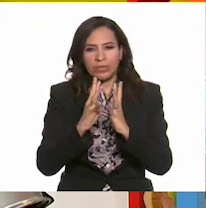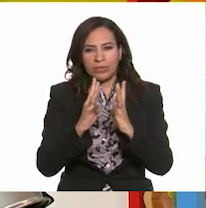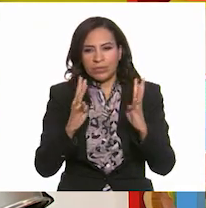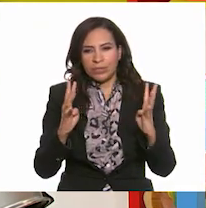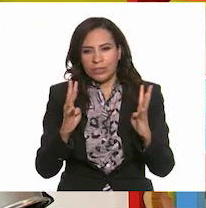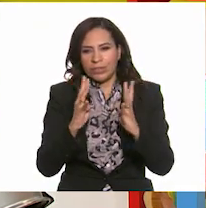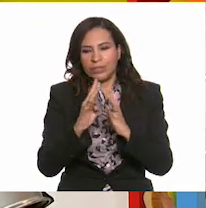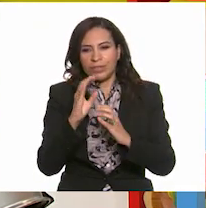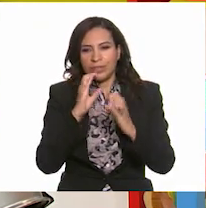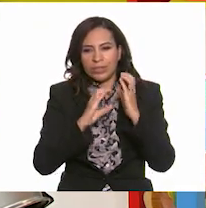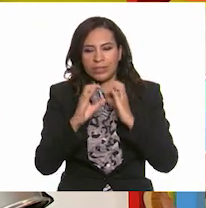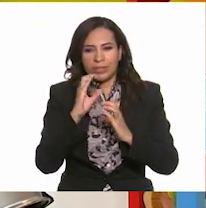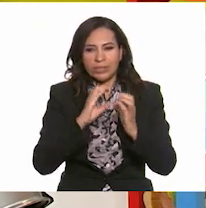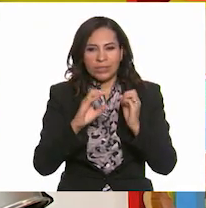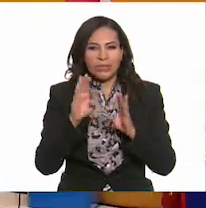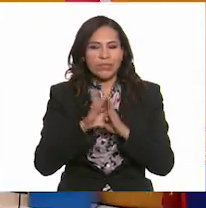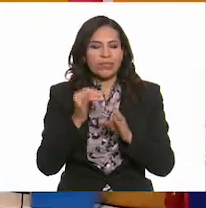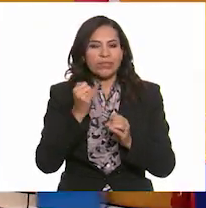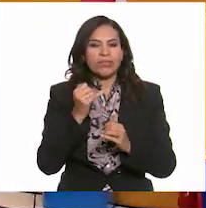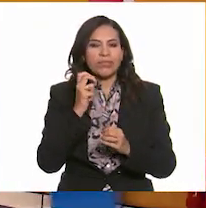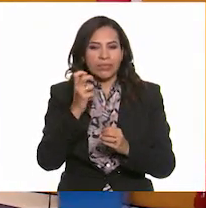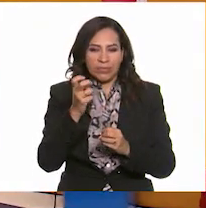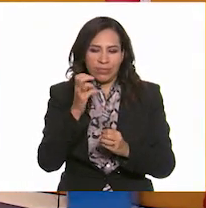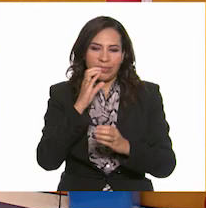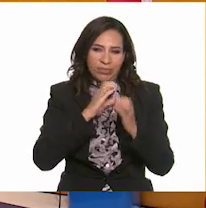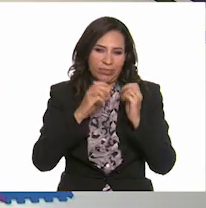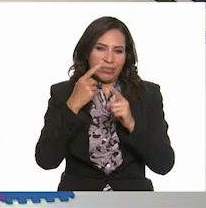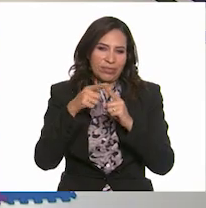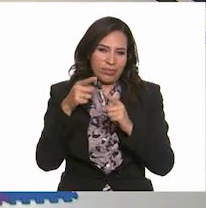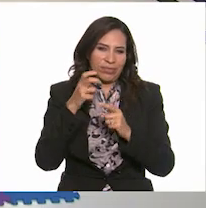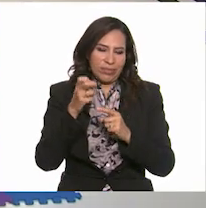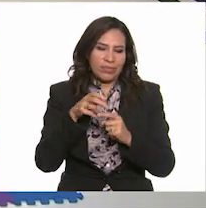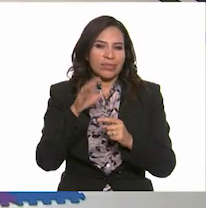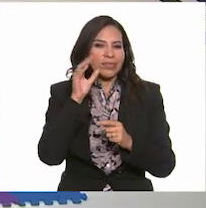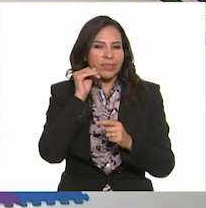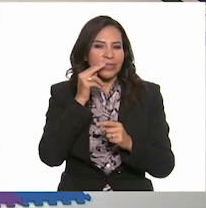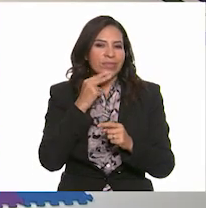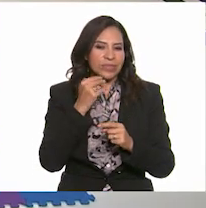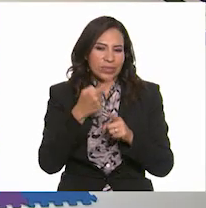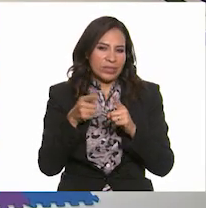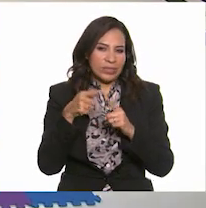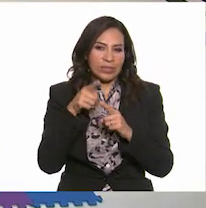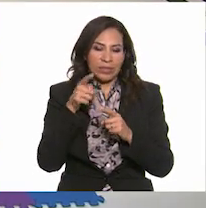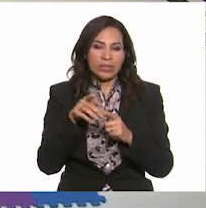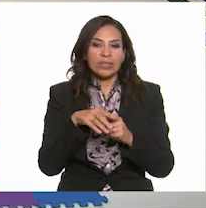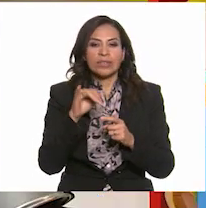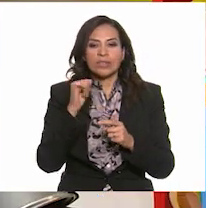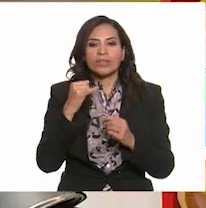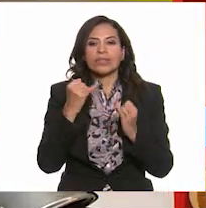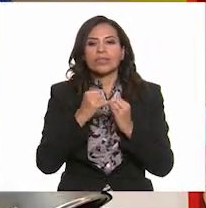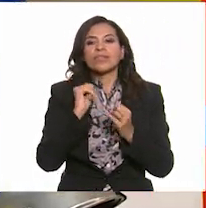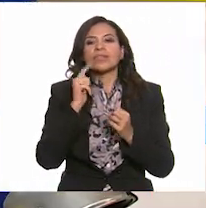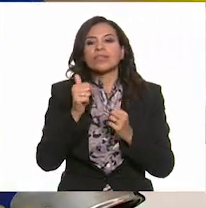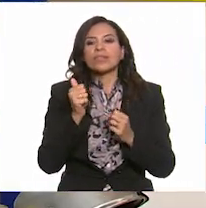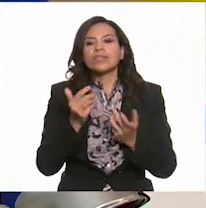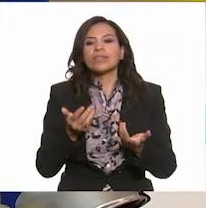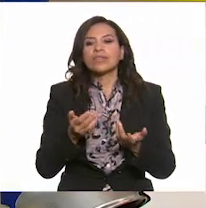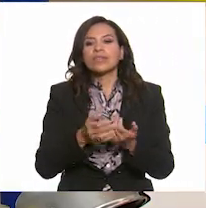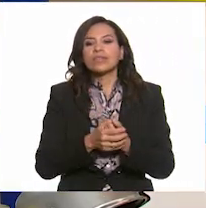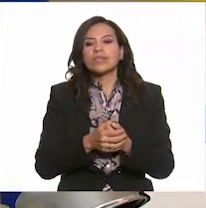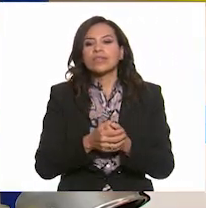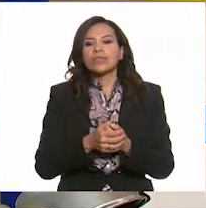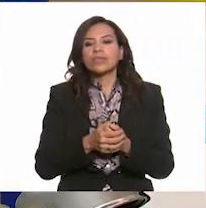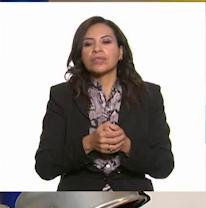como... Naranja dulce. Exacto, Pepe, justo serio? Así como lo mencionaste. Ah, esa es una ronda. Entonces también es una ronda